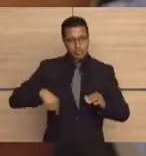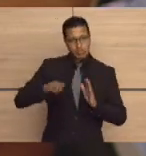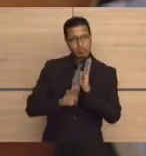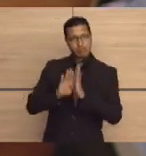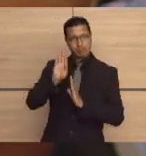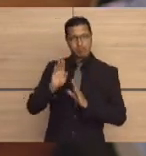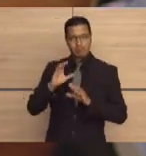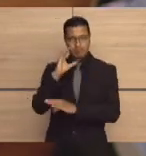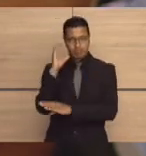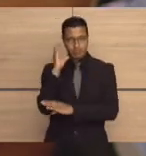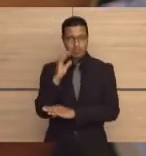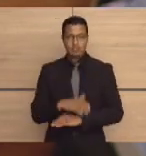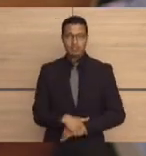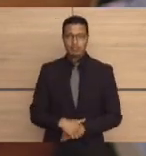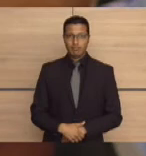país.